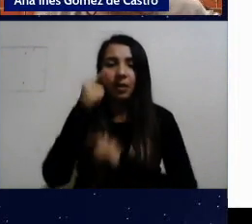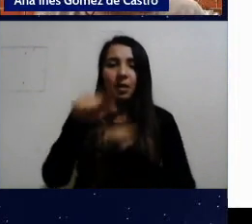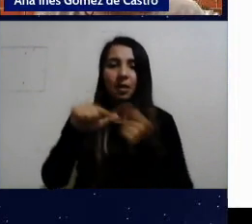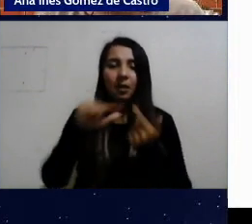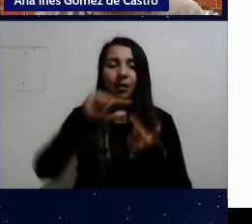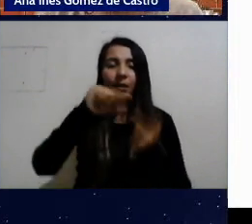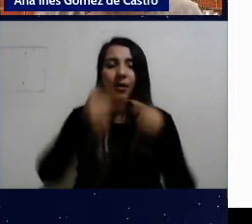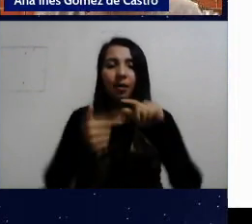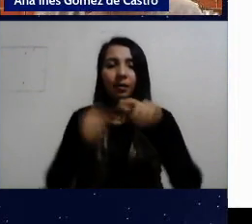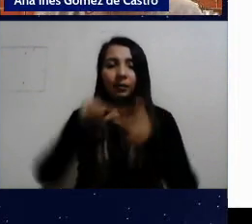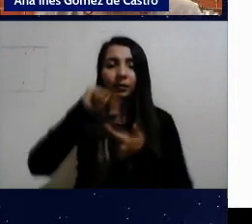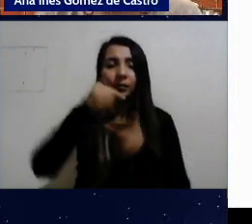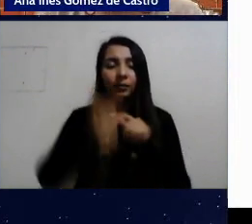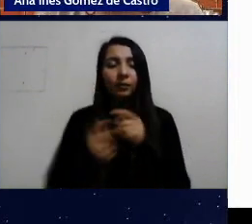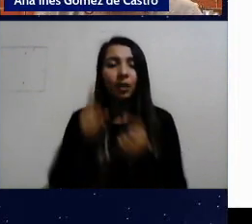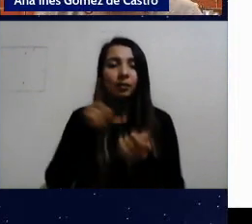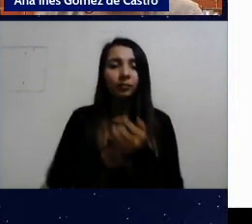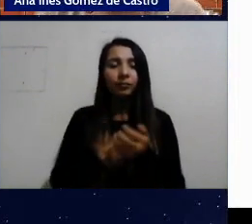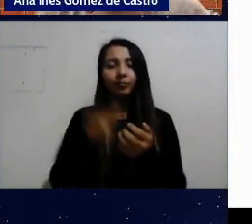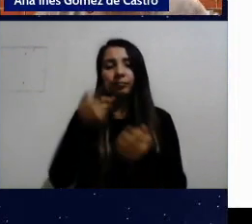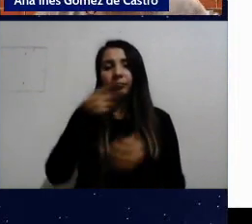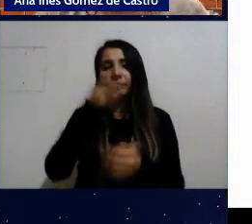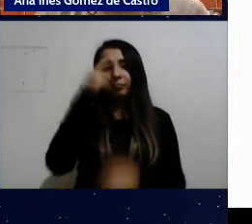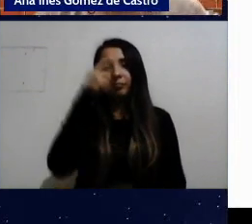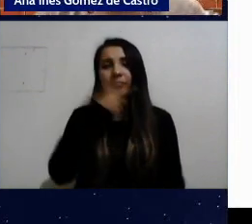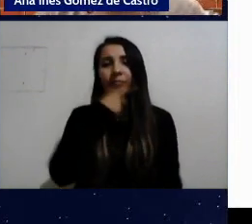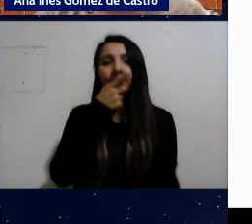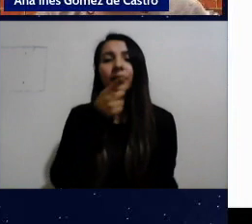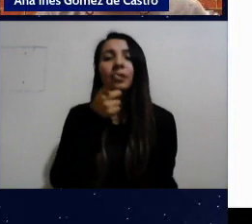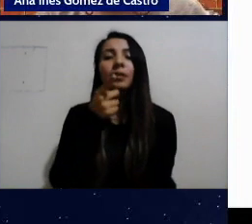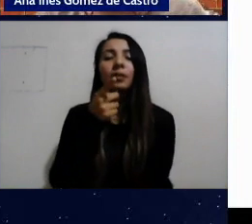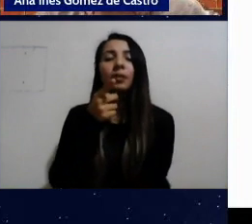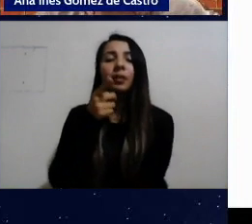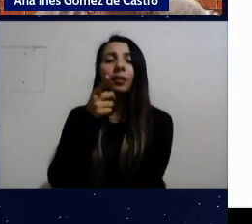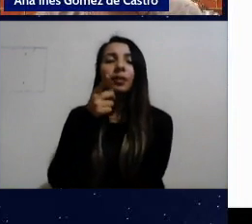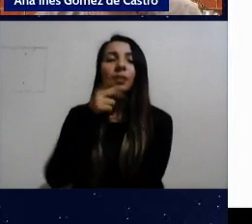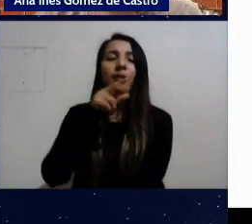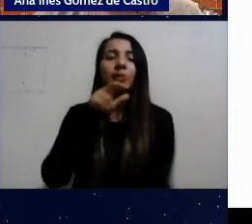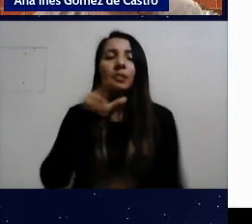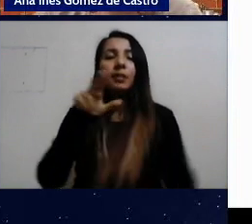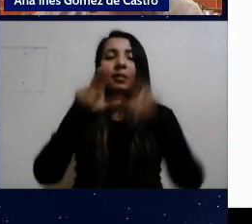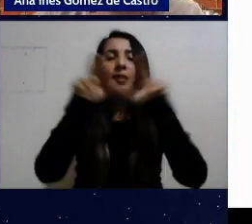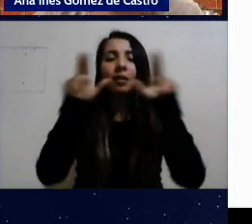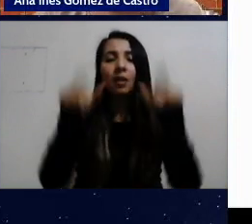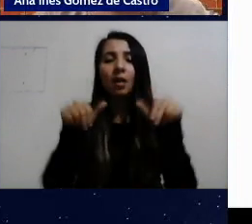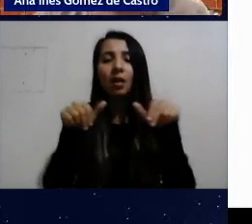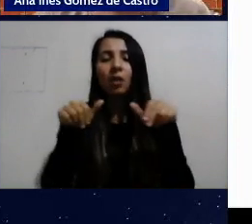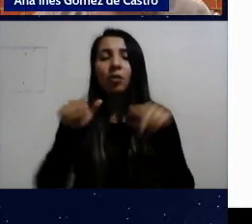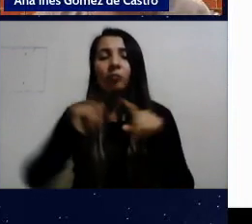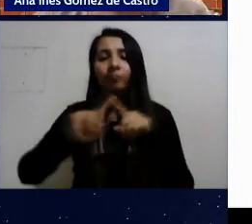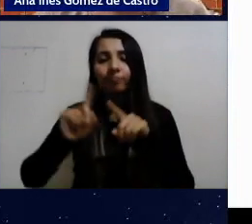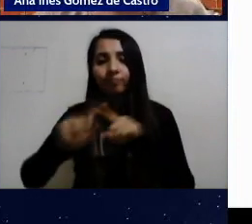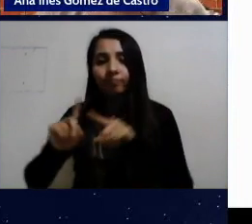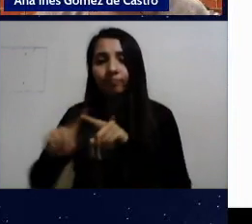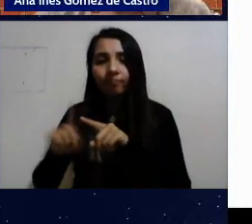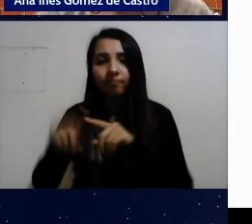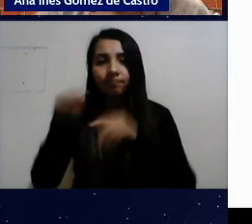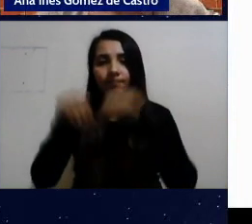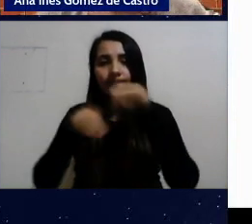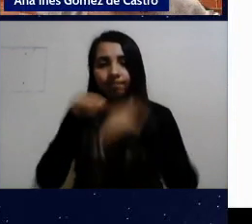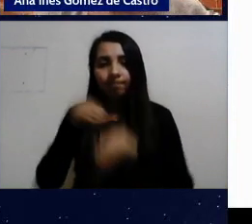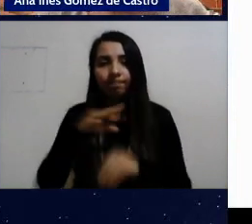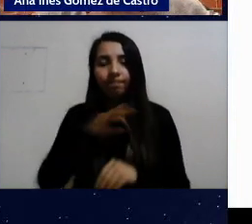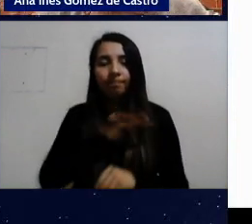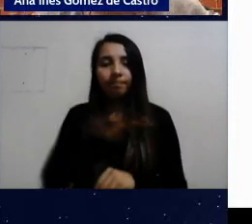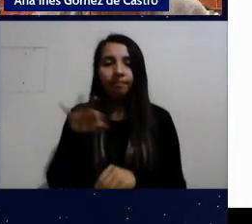dentro de la galaxia, ¿no? Porque si al final, por irradiación de hielos espaciales, se pueden generar los